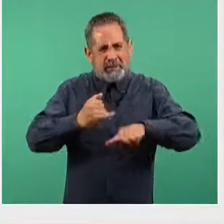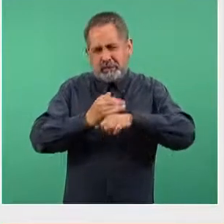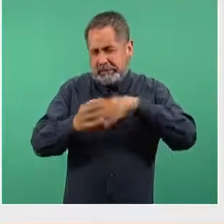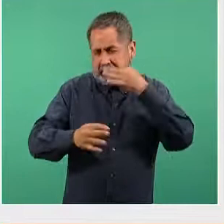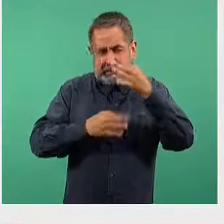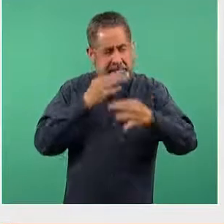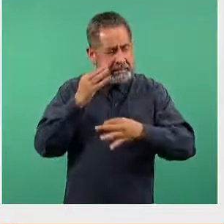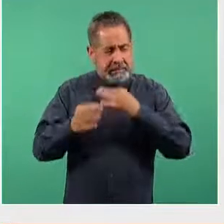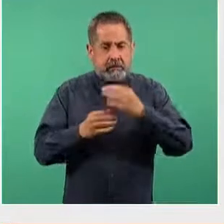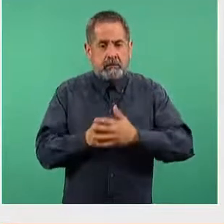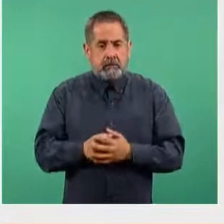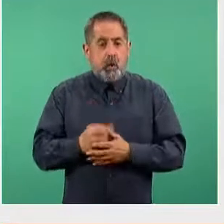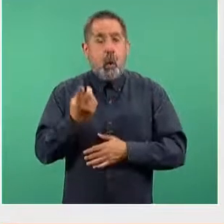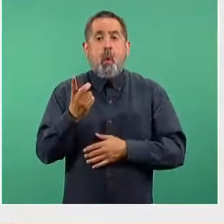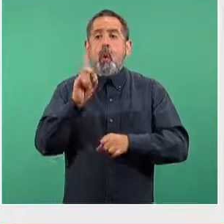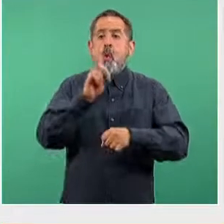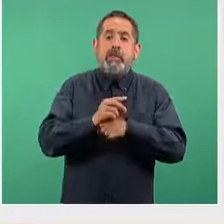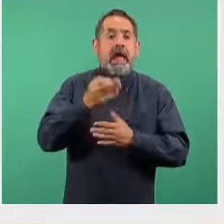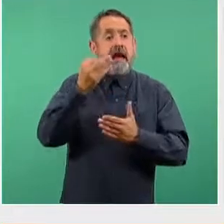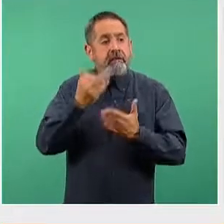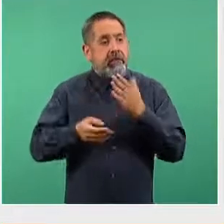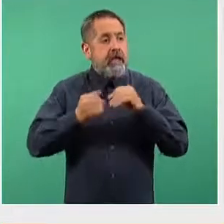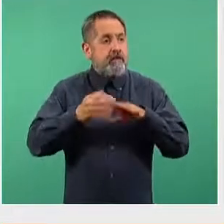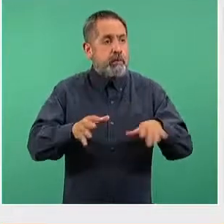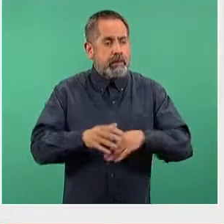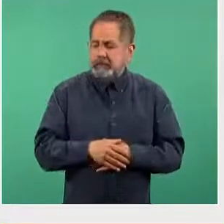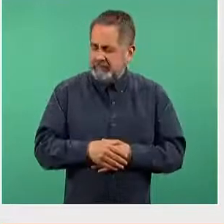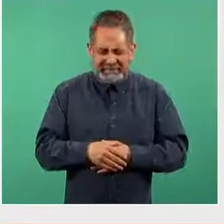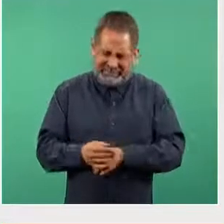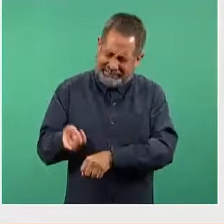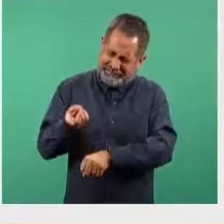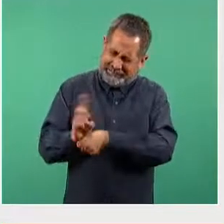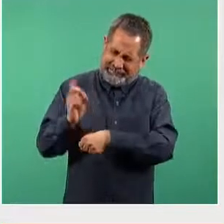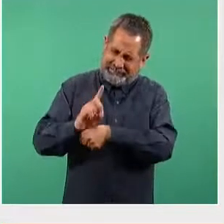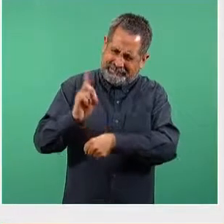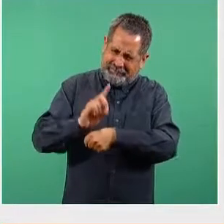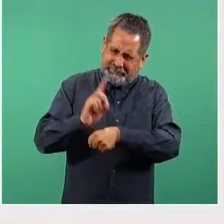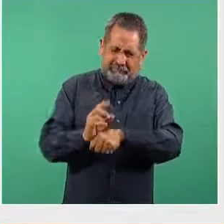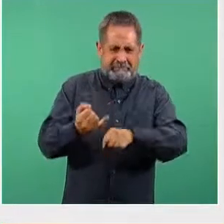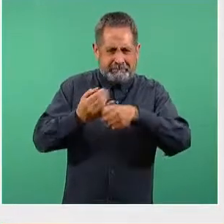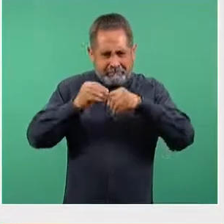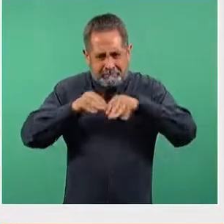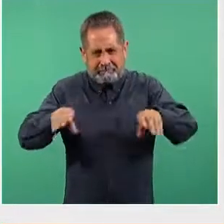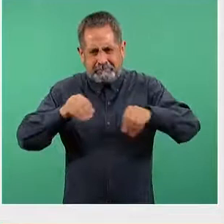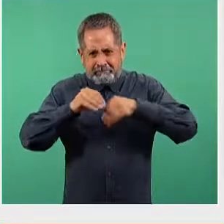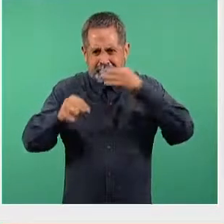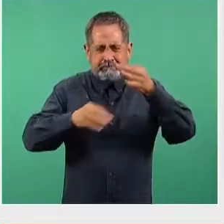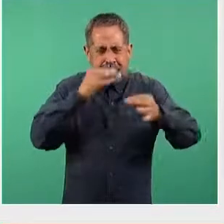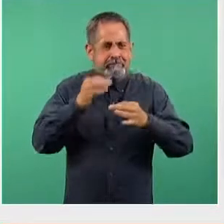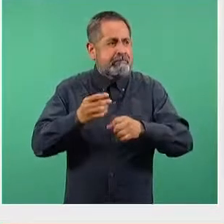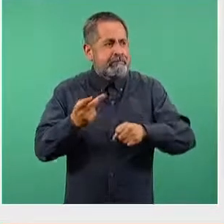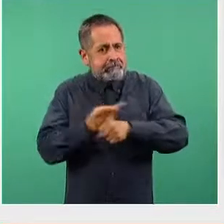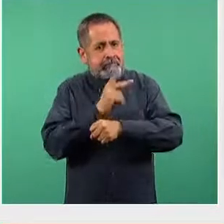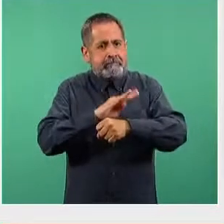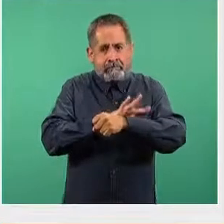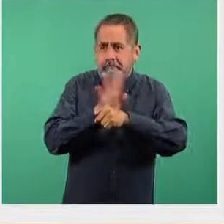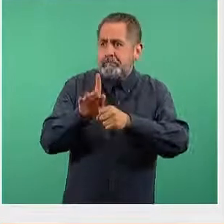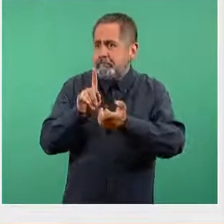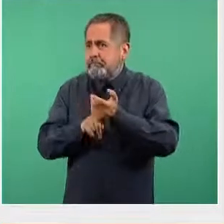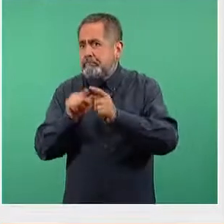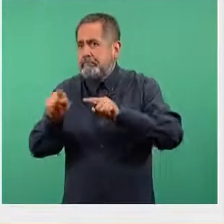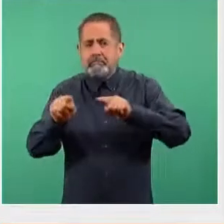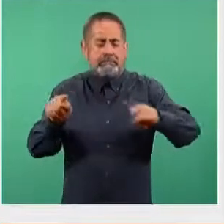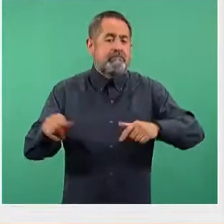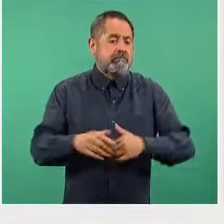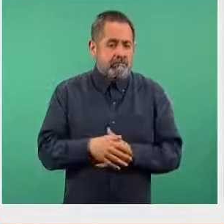pandemia. No ha habido un día sin que se dé información a la población sobre la situación del COVID en el estado.